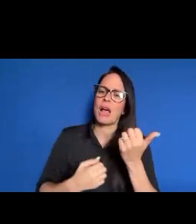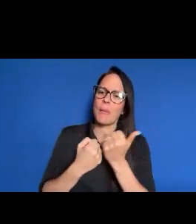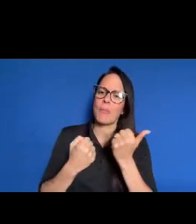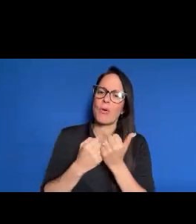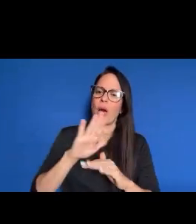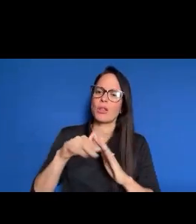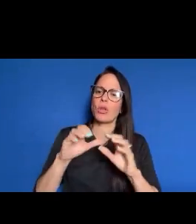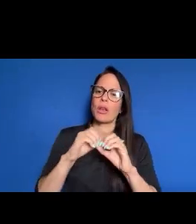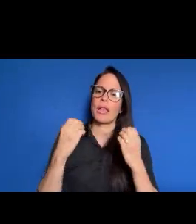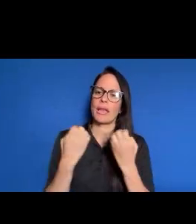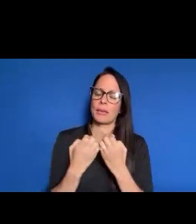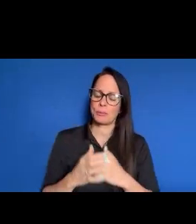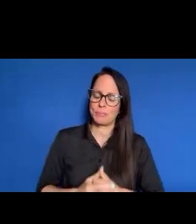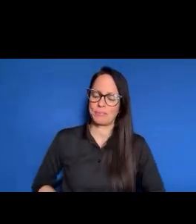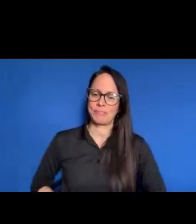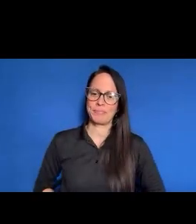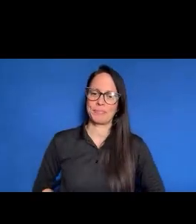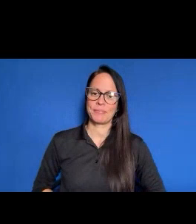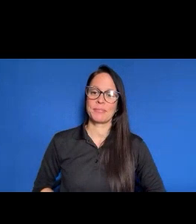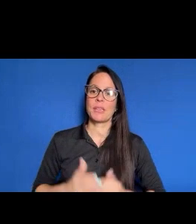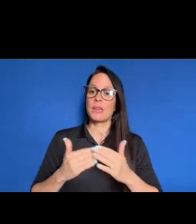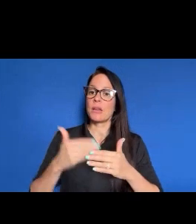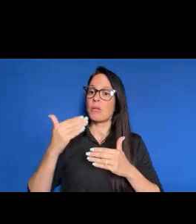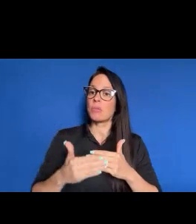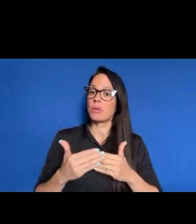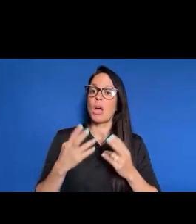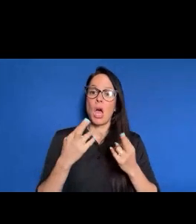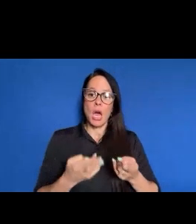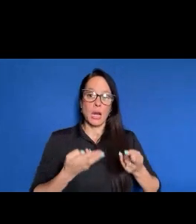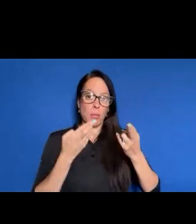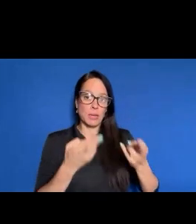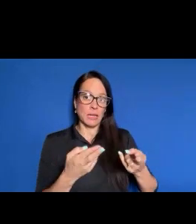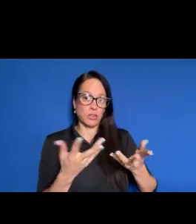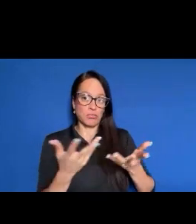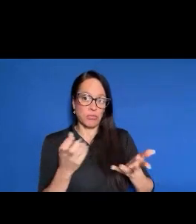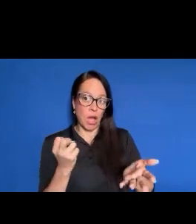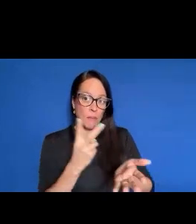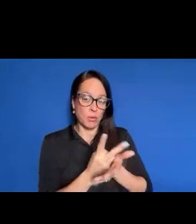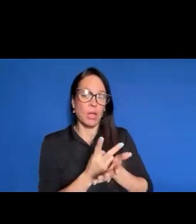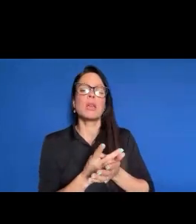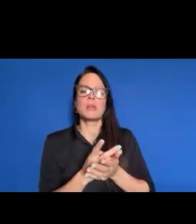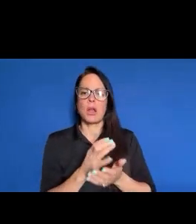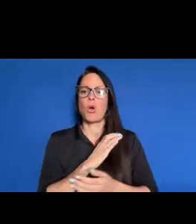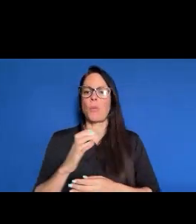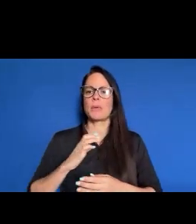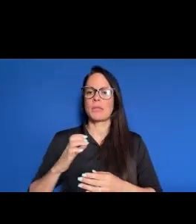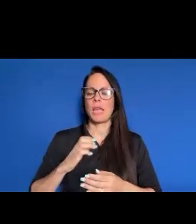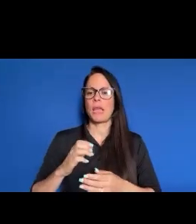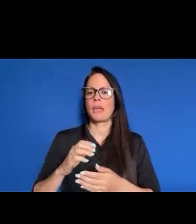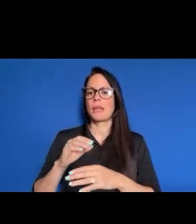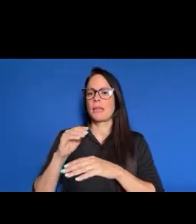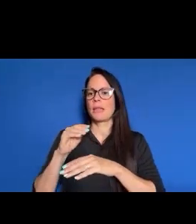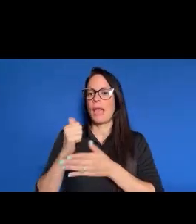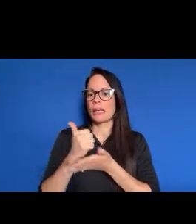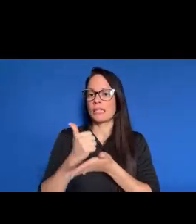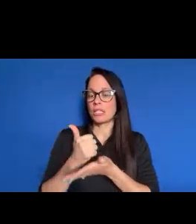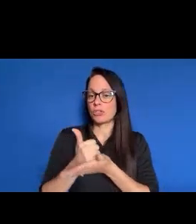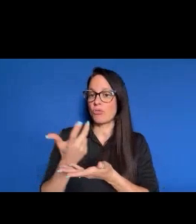Próximos pasos. A partir de la recomendación de aprobación del comité asesor, habíamos comentado que 4 personas confirmaron,